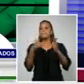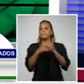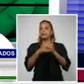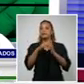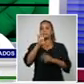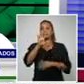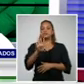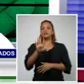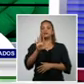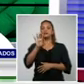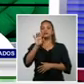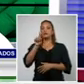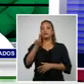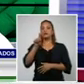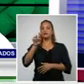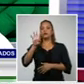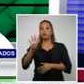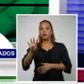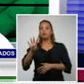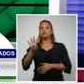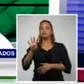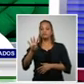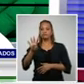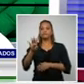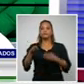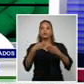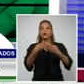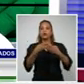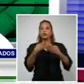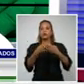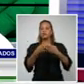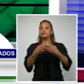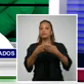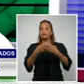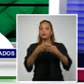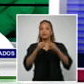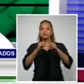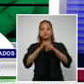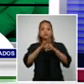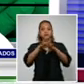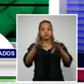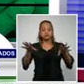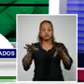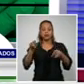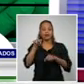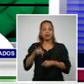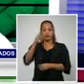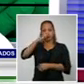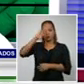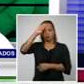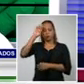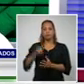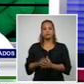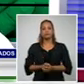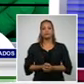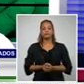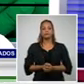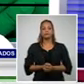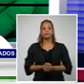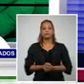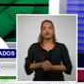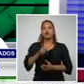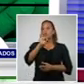1.154 como consecuencia de la transmisión autóctona en nuestro país, y 8